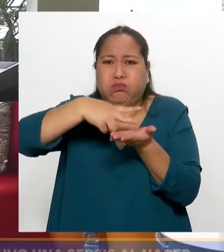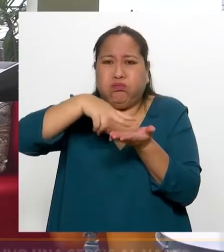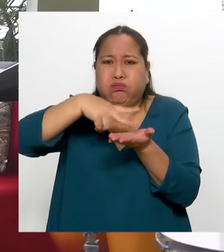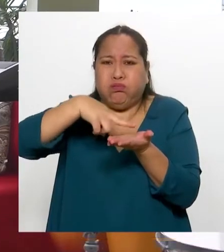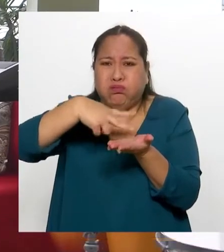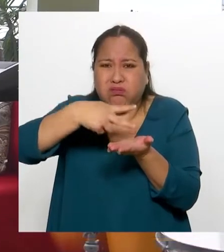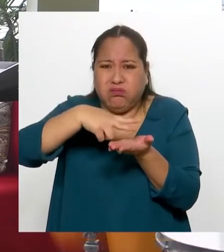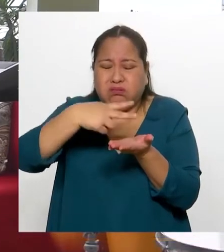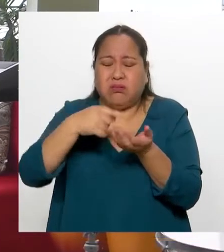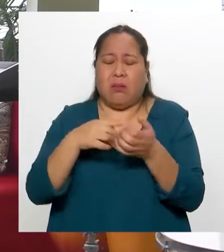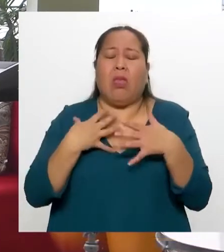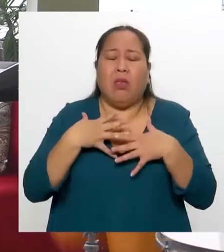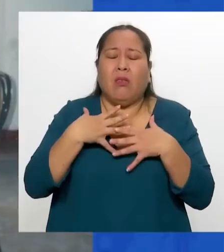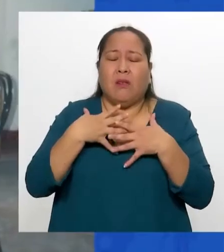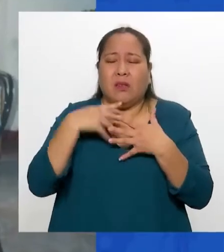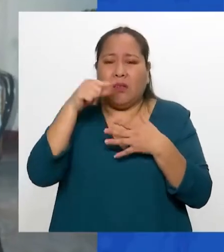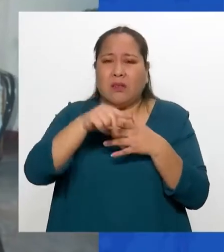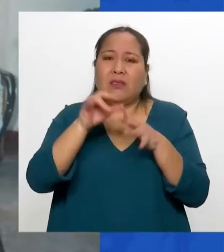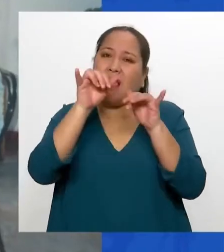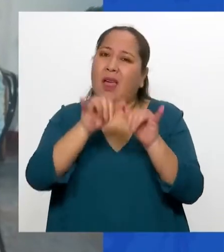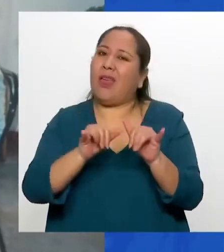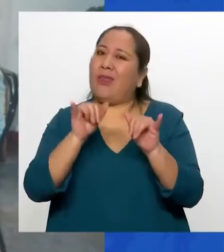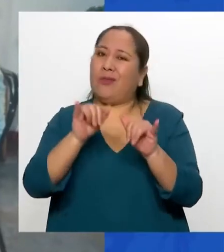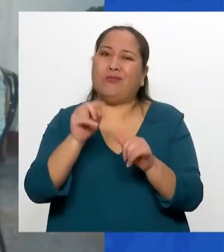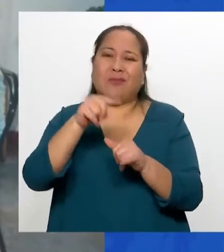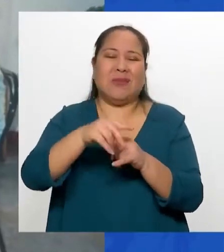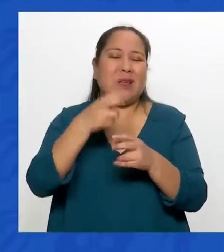quedó con esa dificultad.